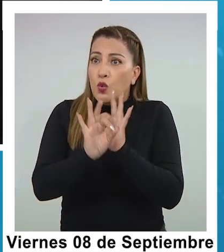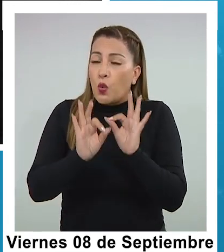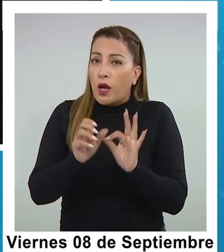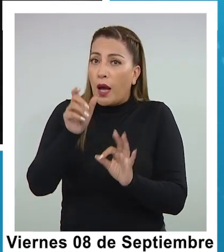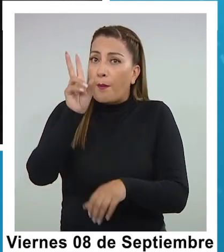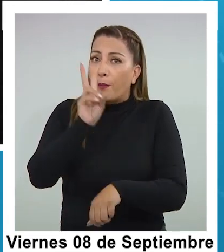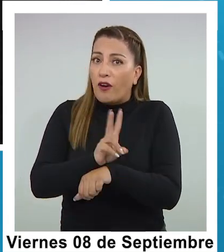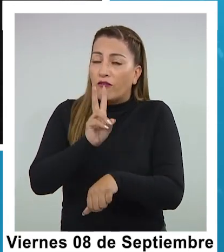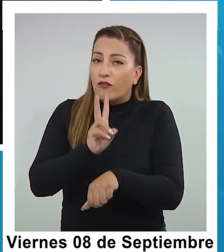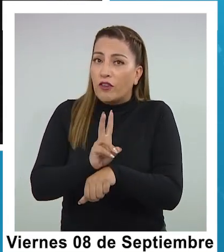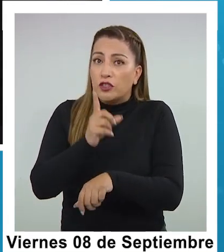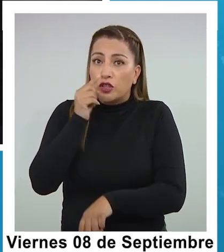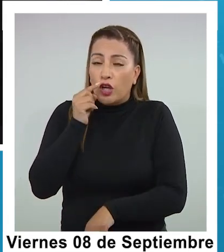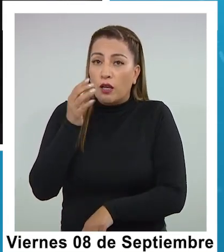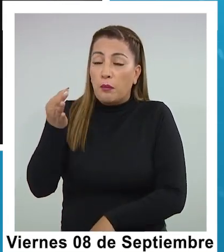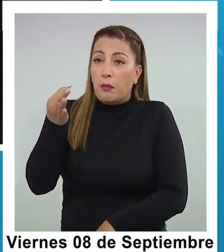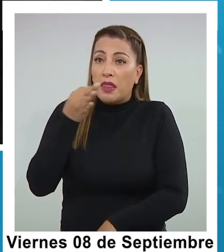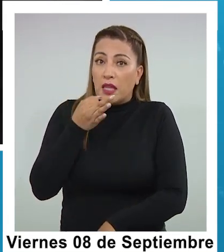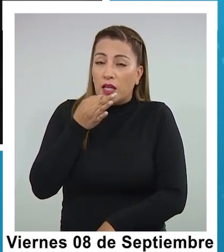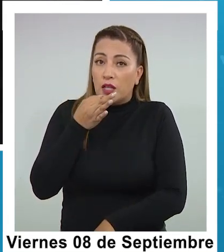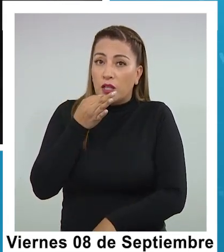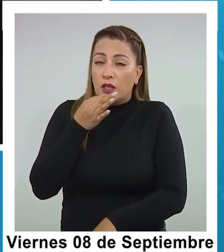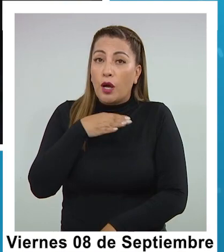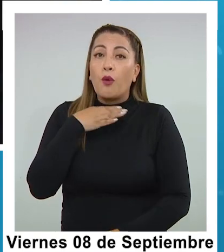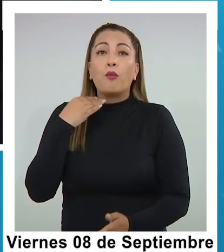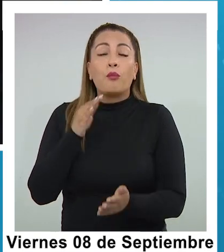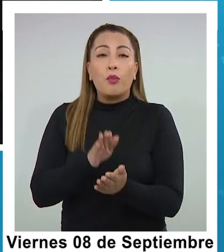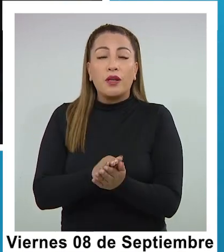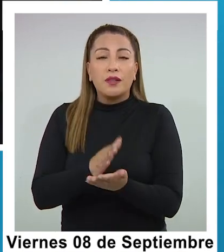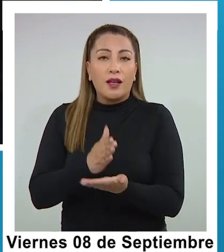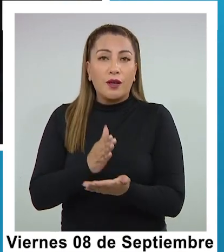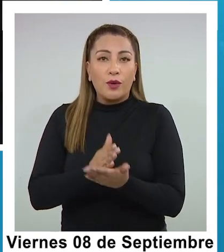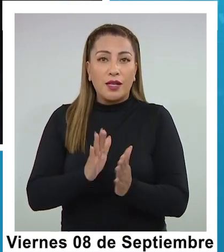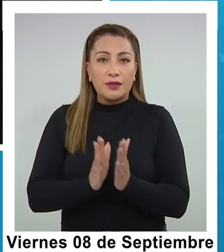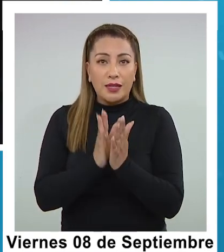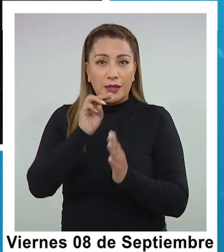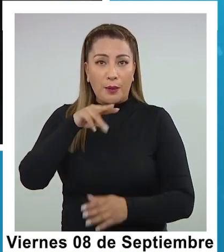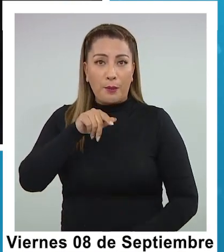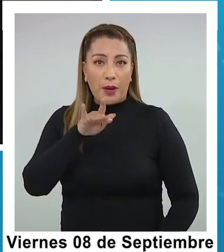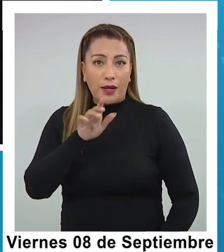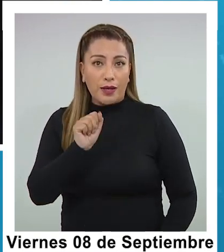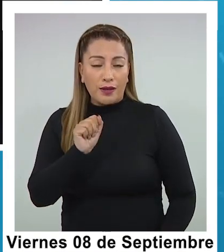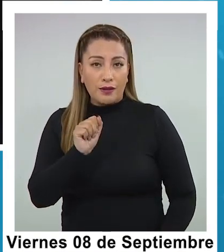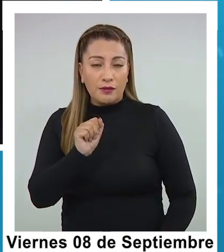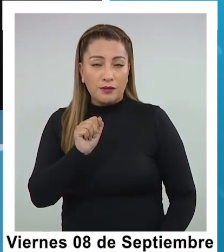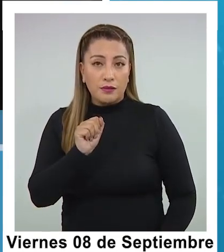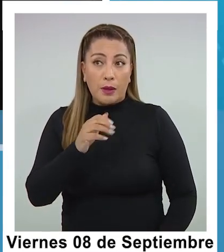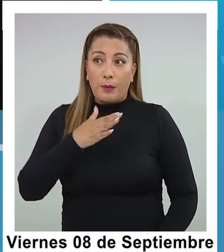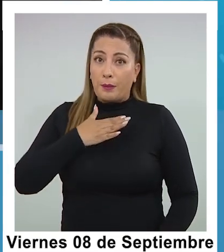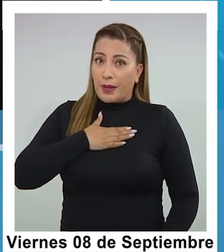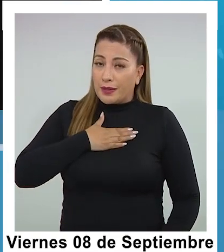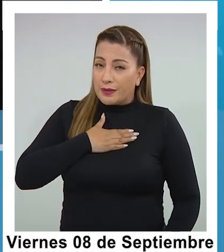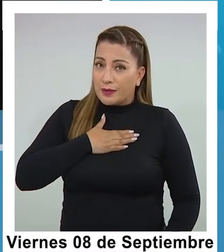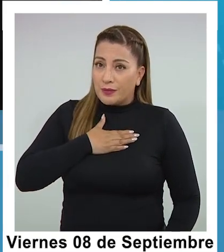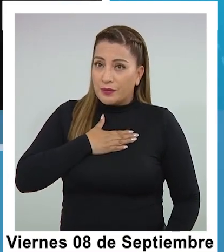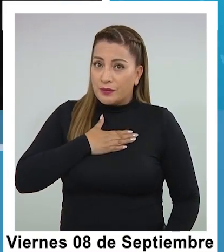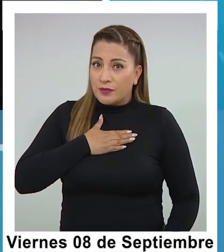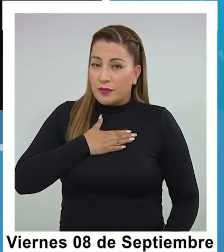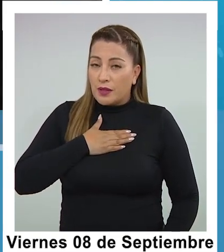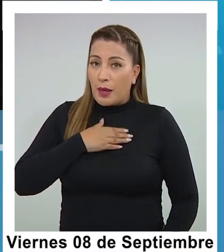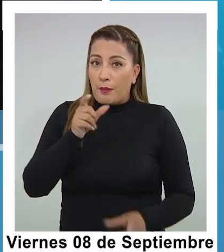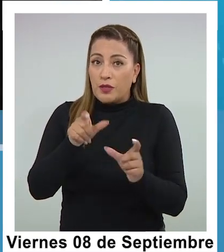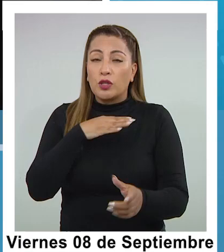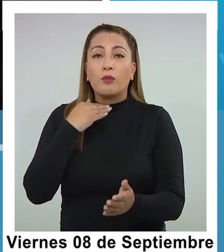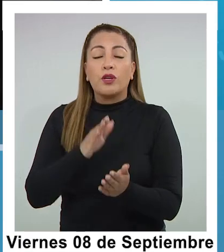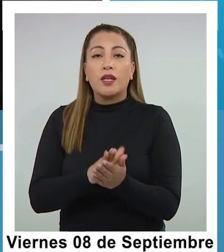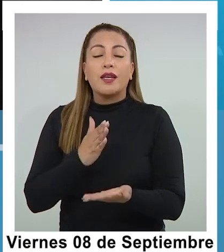escuché que algún profesor me hablara de la matanza de la Escuela de Santa María. Y para mí, la matanza de la